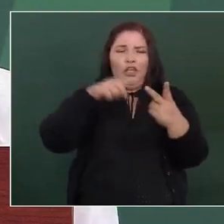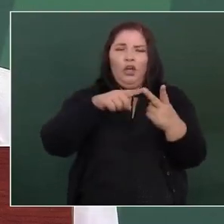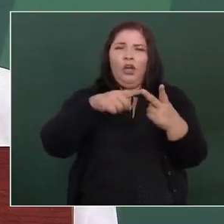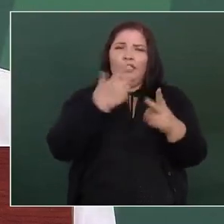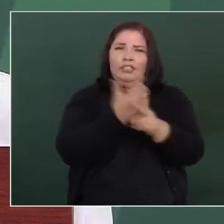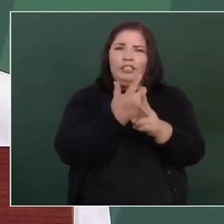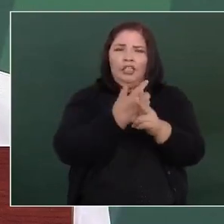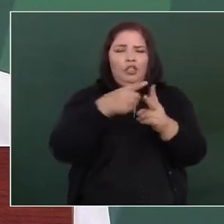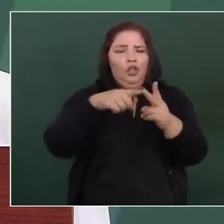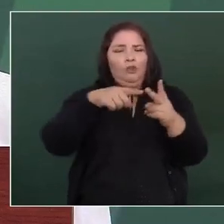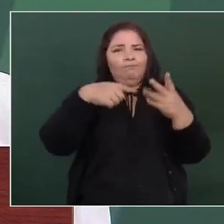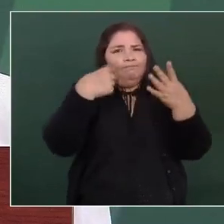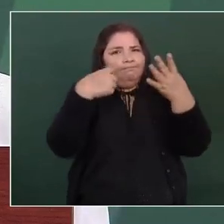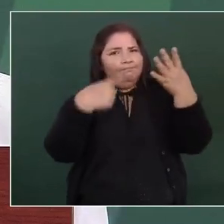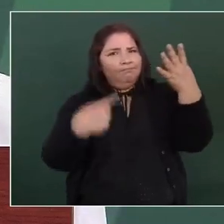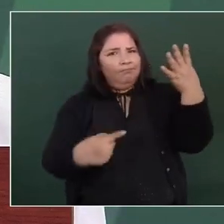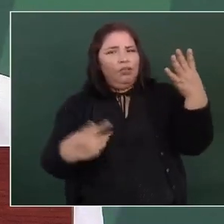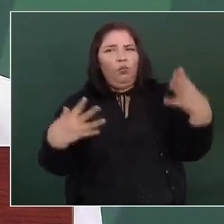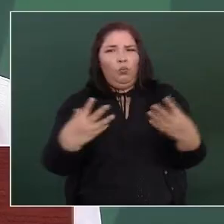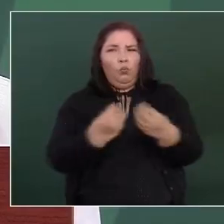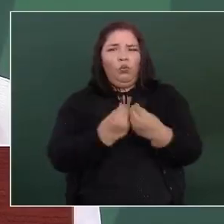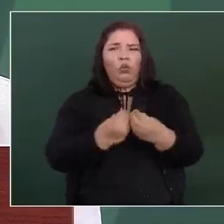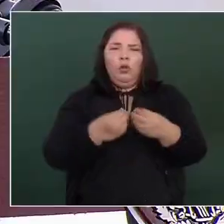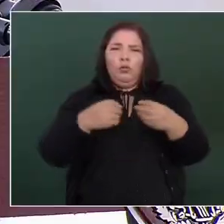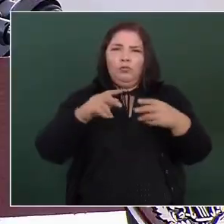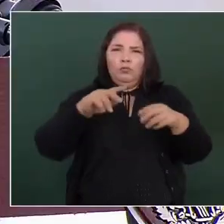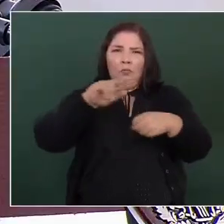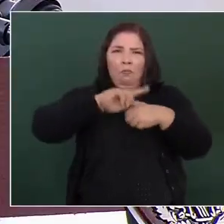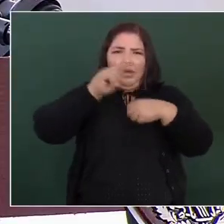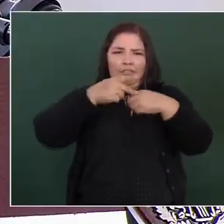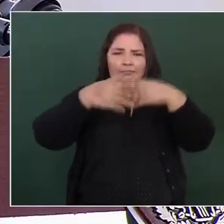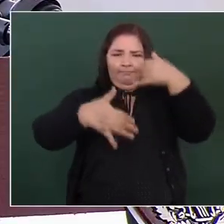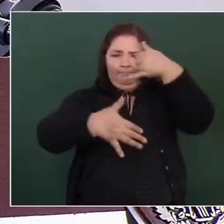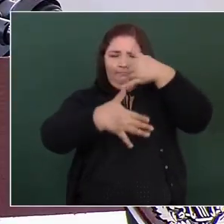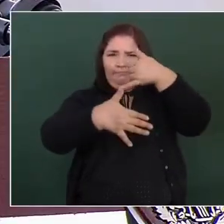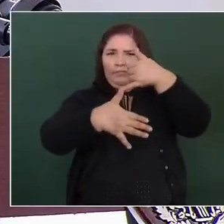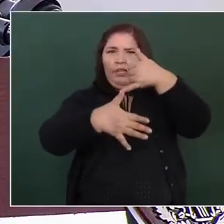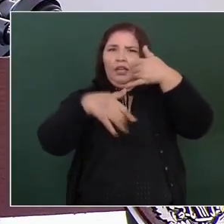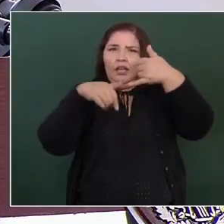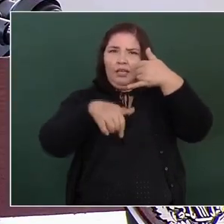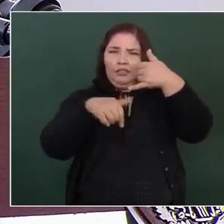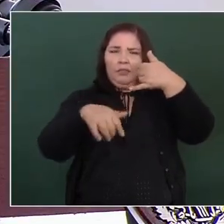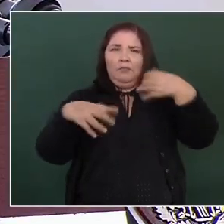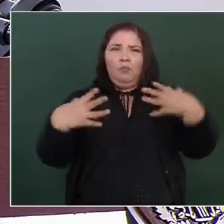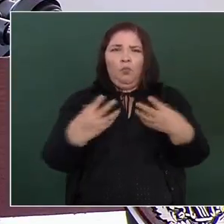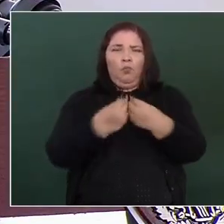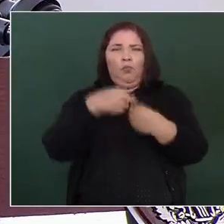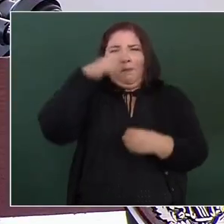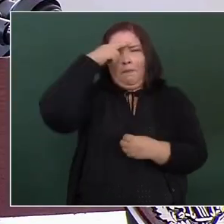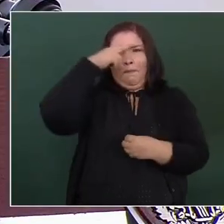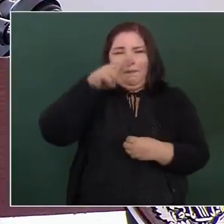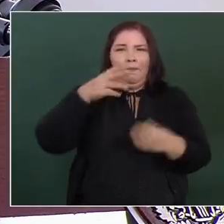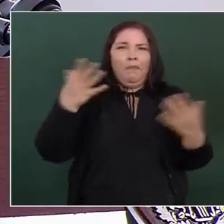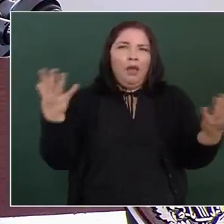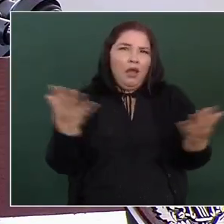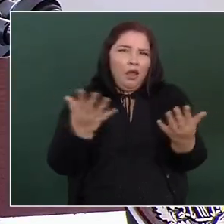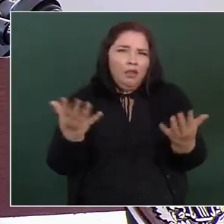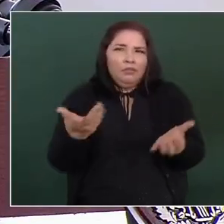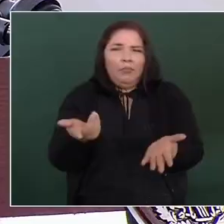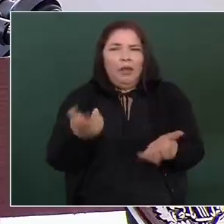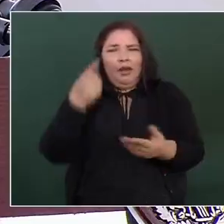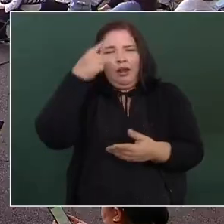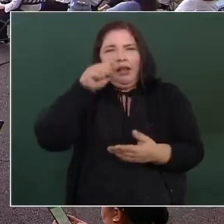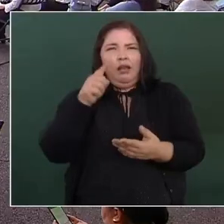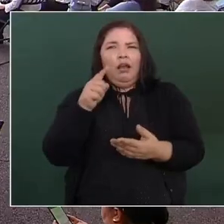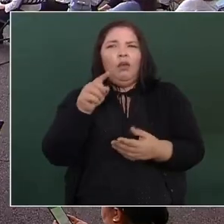sino entre todos estos países del sur de del norte de Sudamérica y México para realmente, no solamente yo